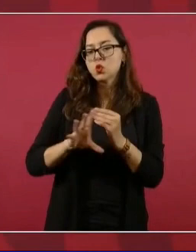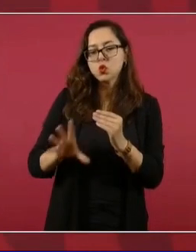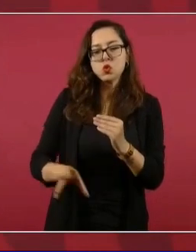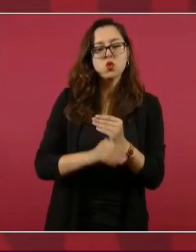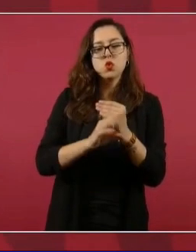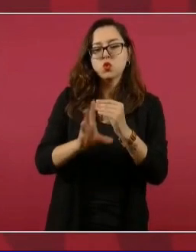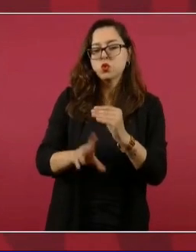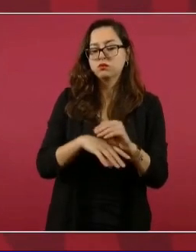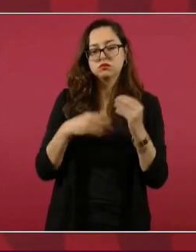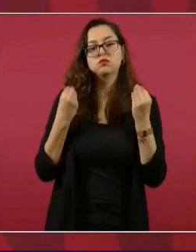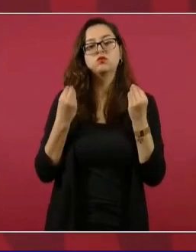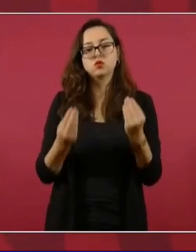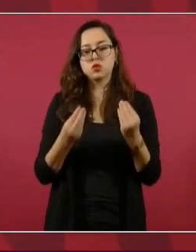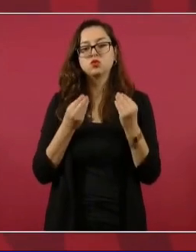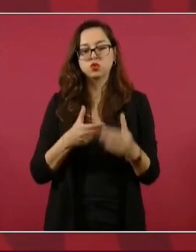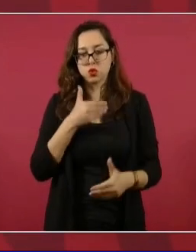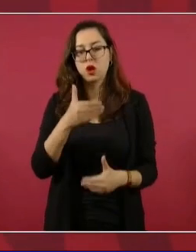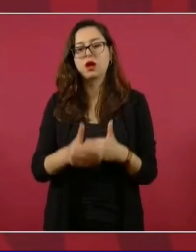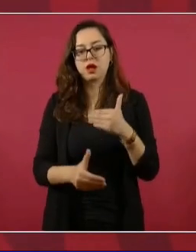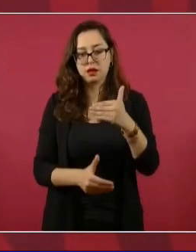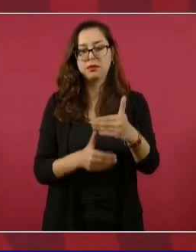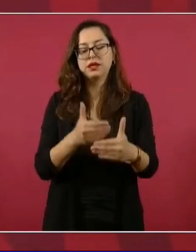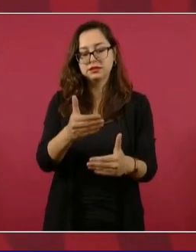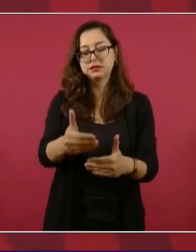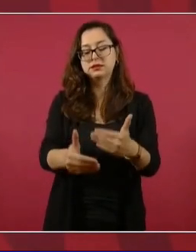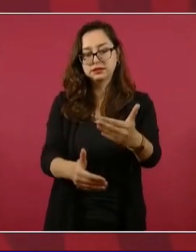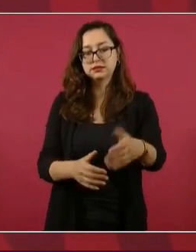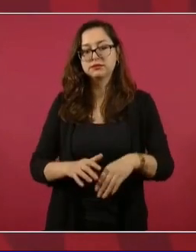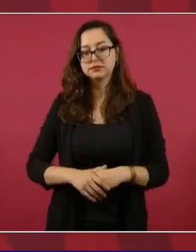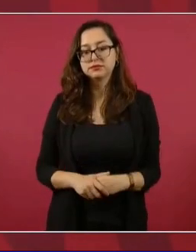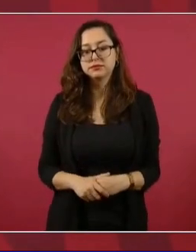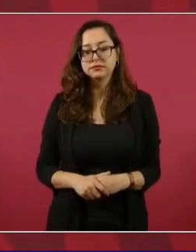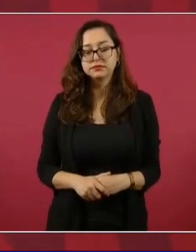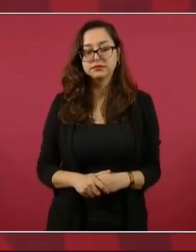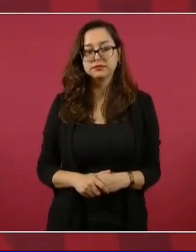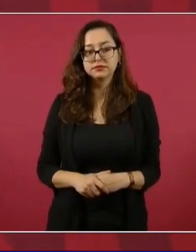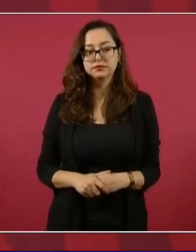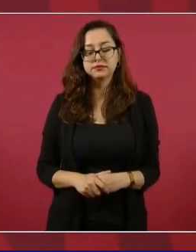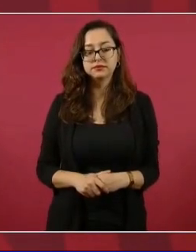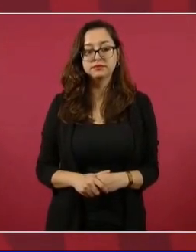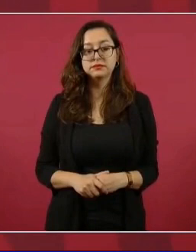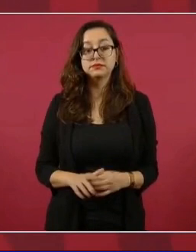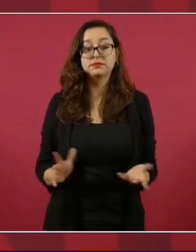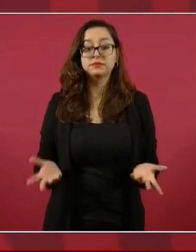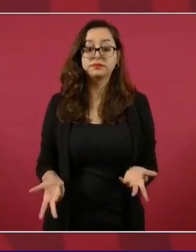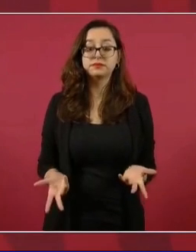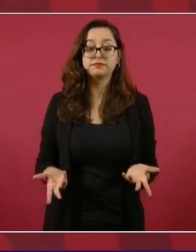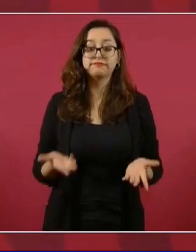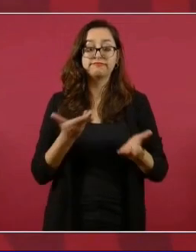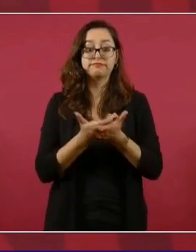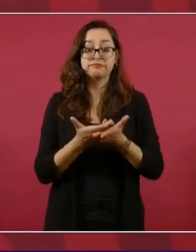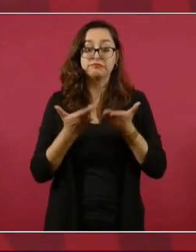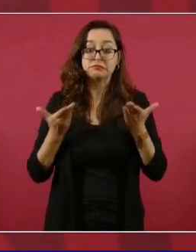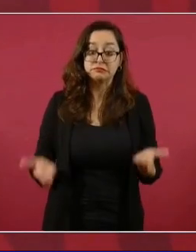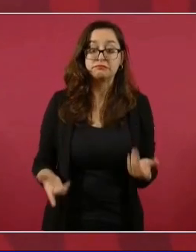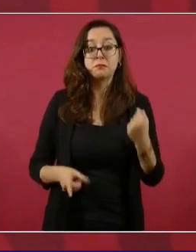y ahora pues hay una